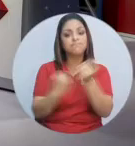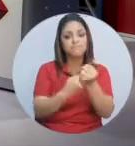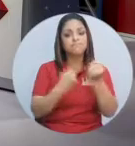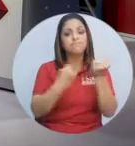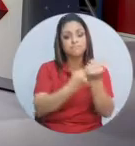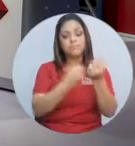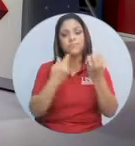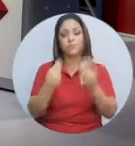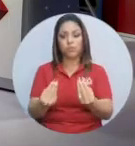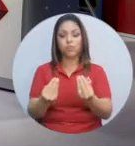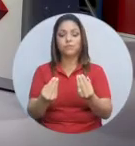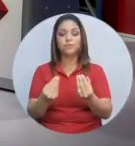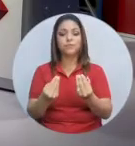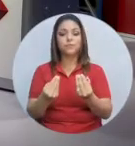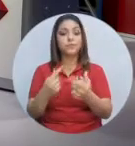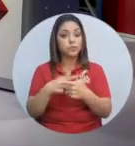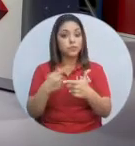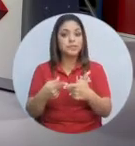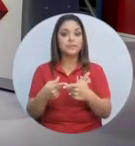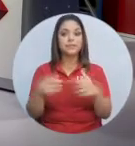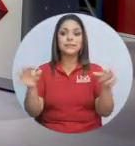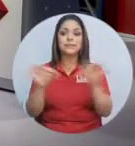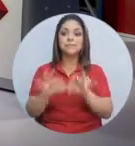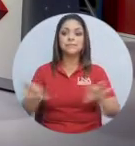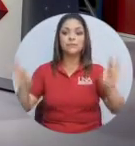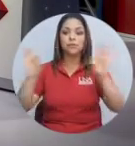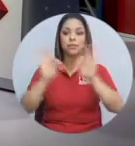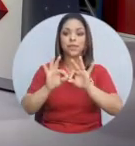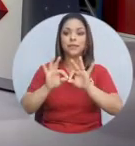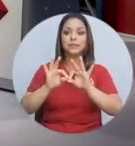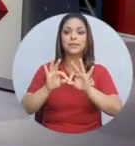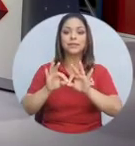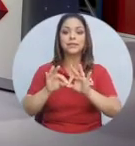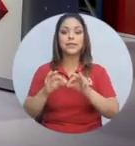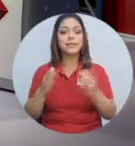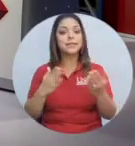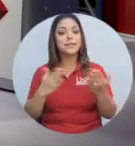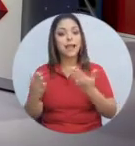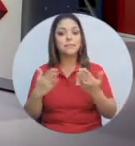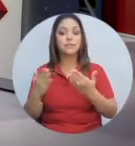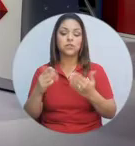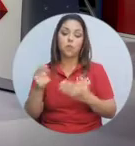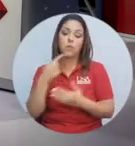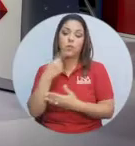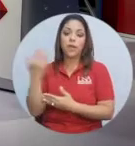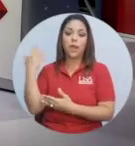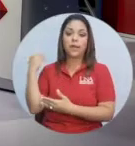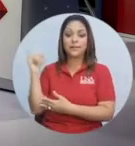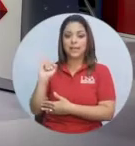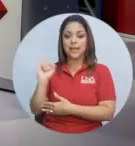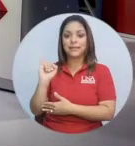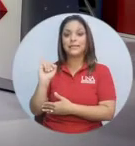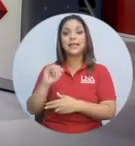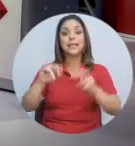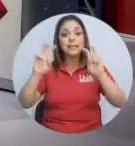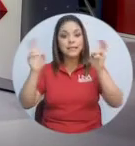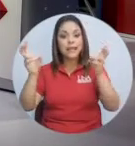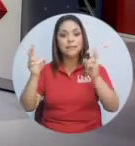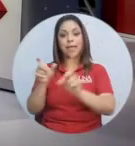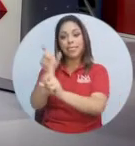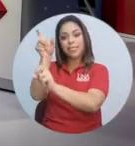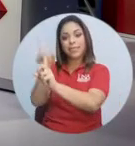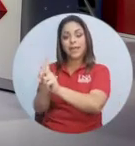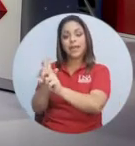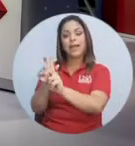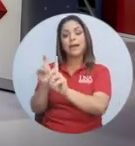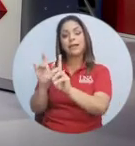ellas y apoyándolas. Entonces, aquí es un aspecto muy importante que posiblemente ya Ingrid abordó también en el tema